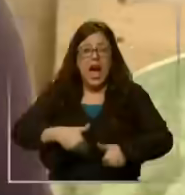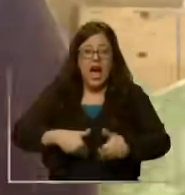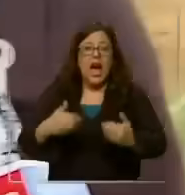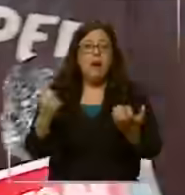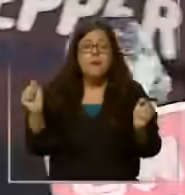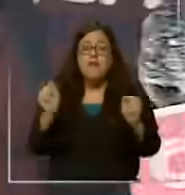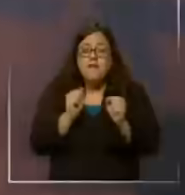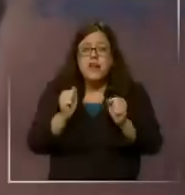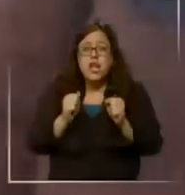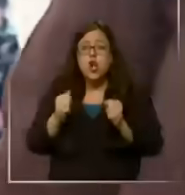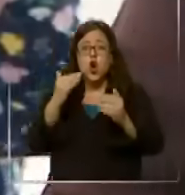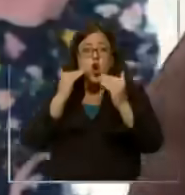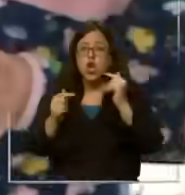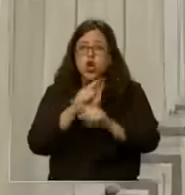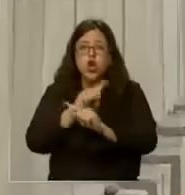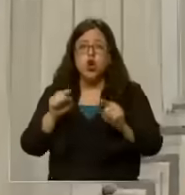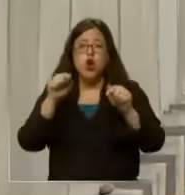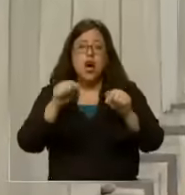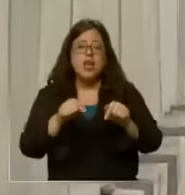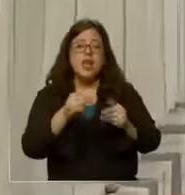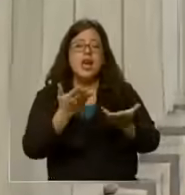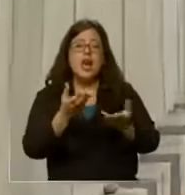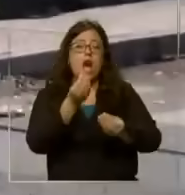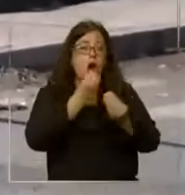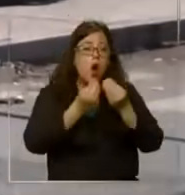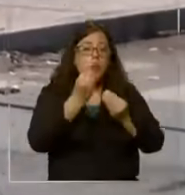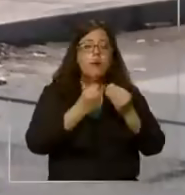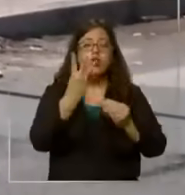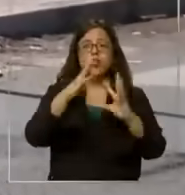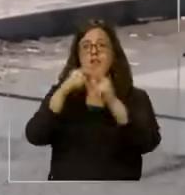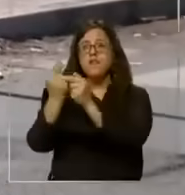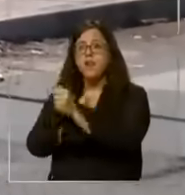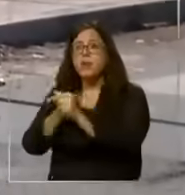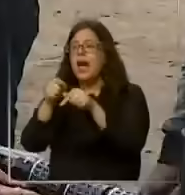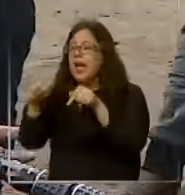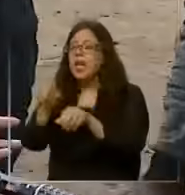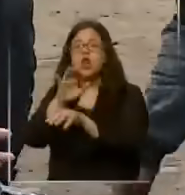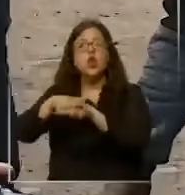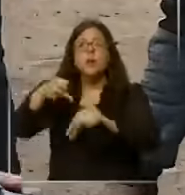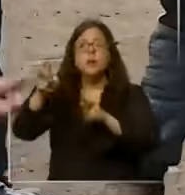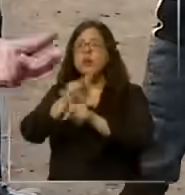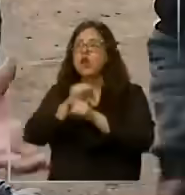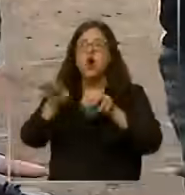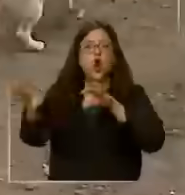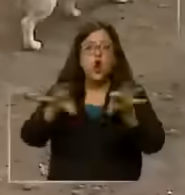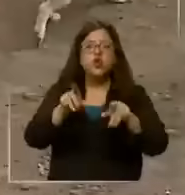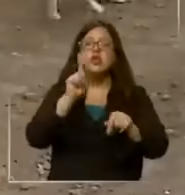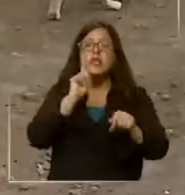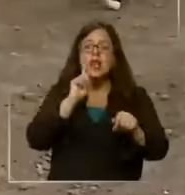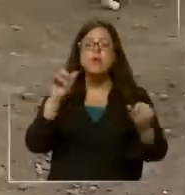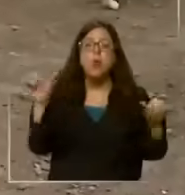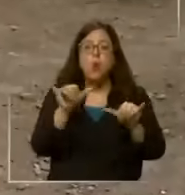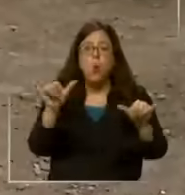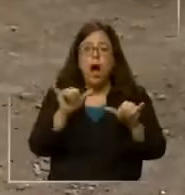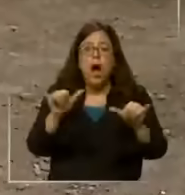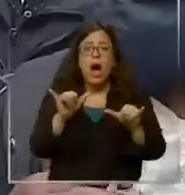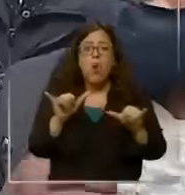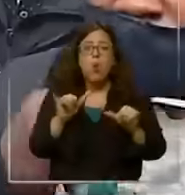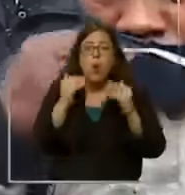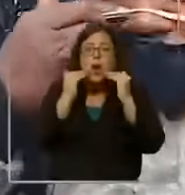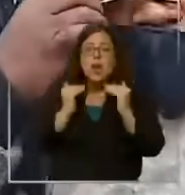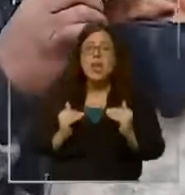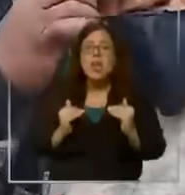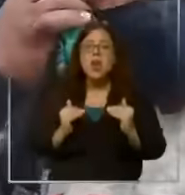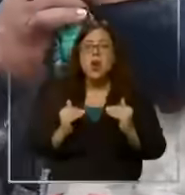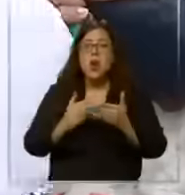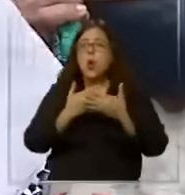Po. Aquí cocinamos ahí 3 familias. No nos dejan entrar materiales. No nos deja, tenemos guaguas, hijos chicos. Sea de la